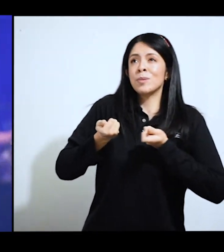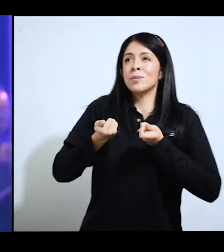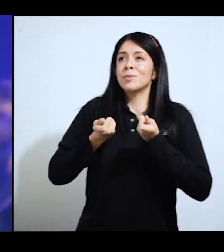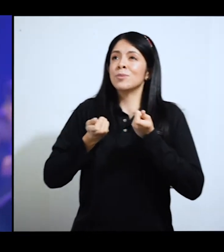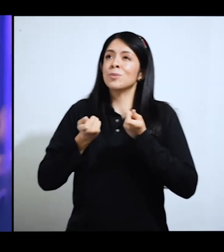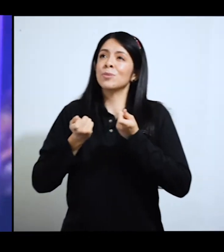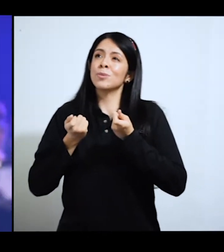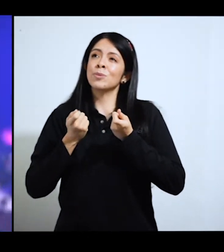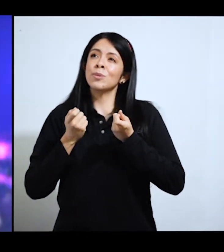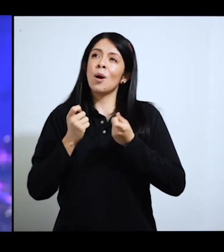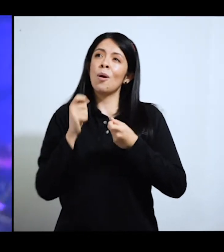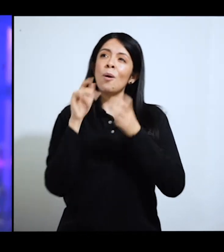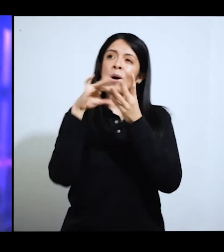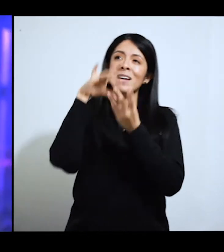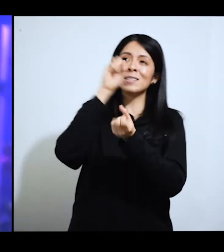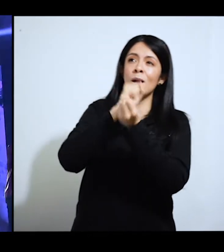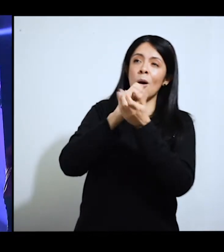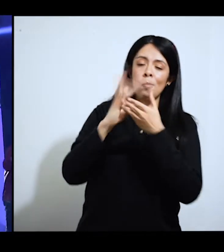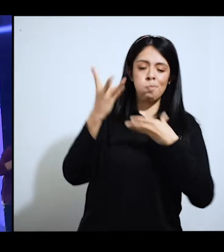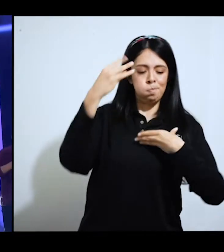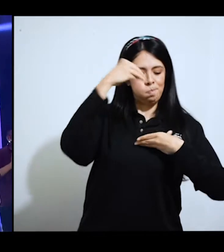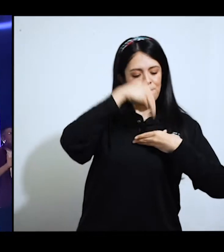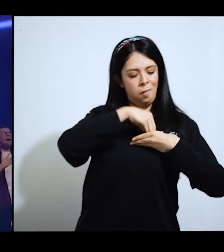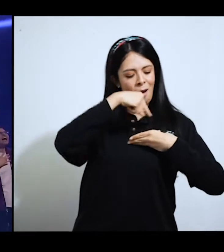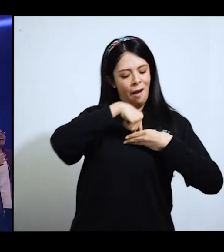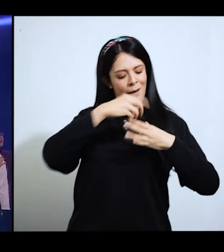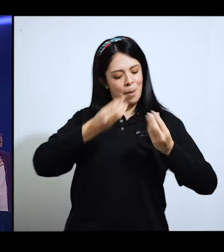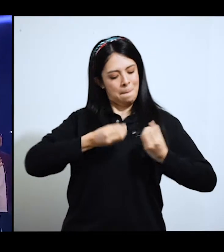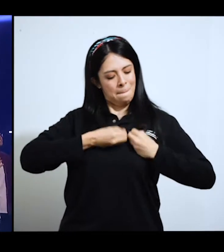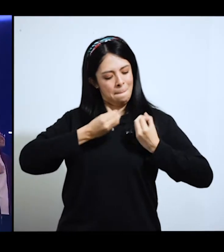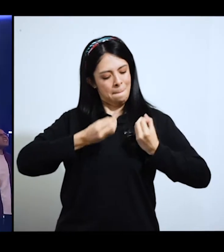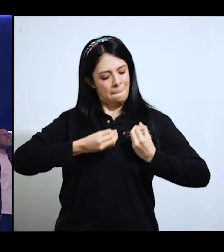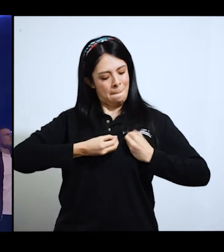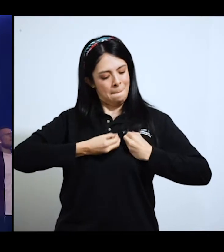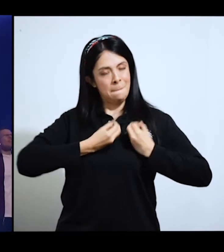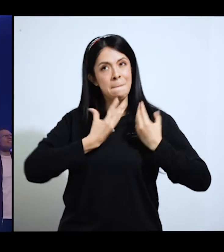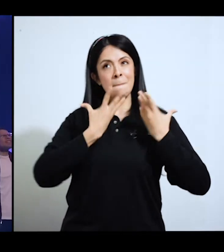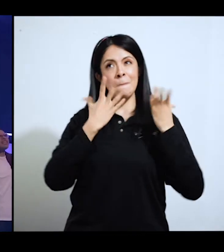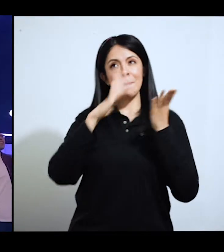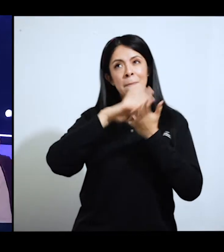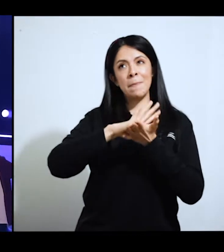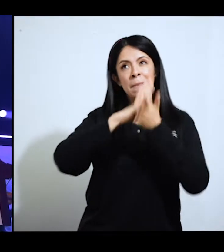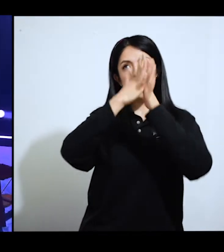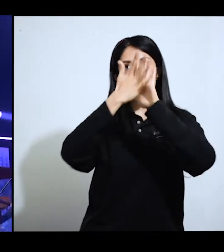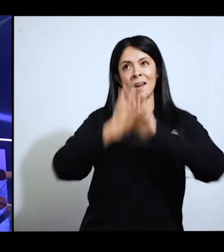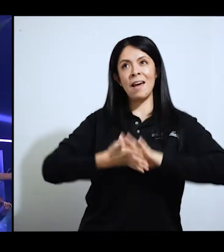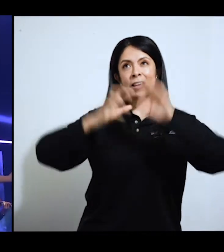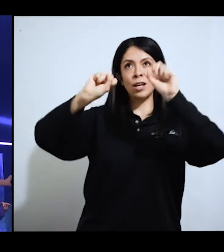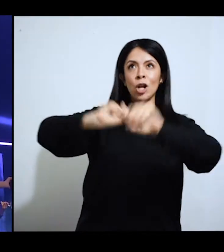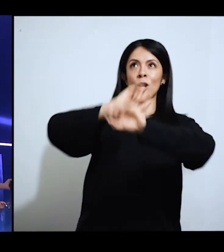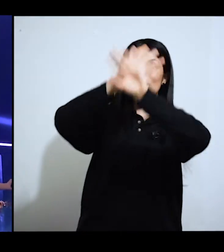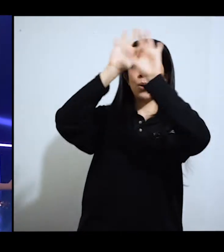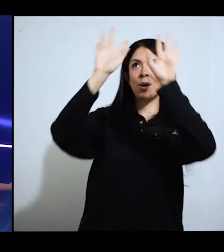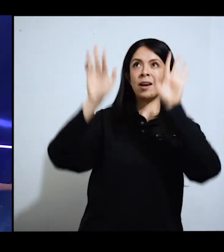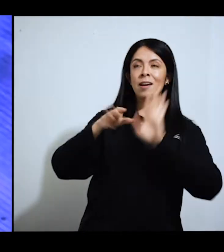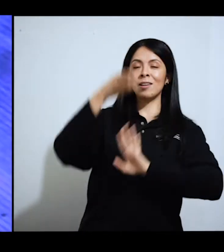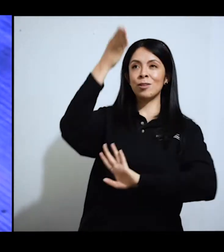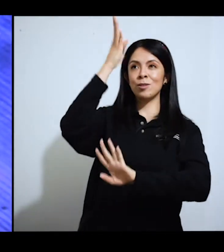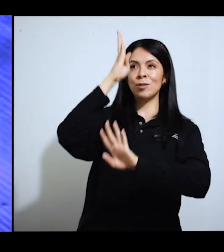toma el control. Tú me llenarás de vida y paz, de